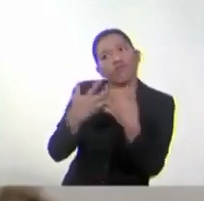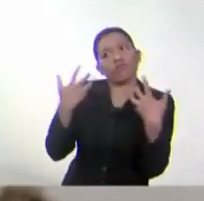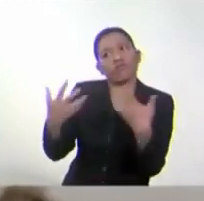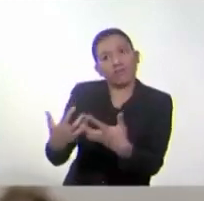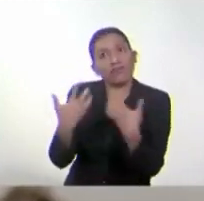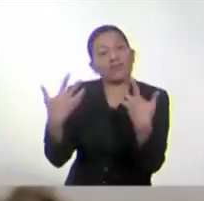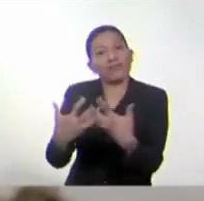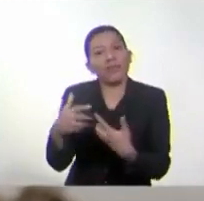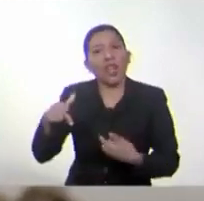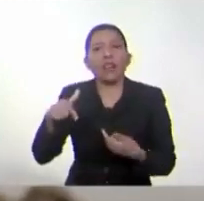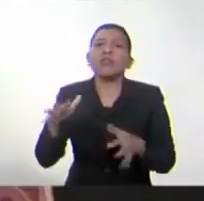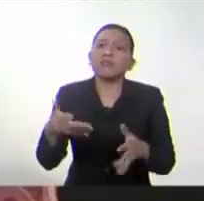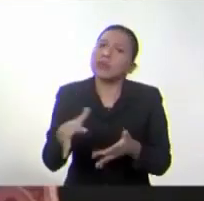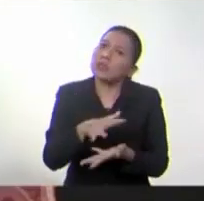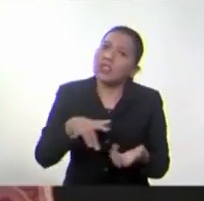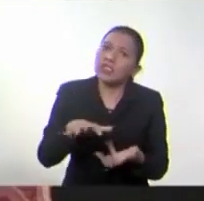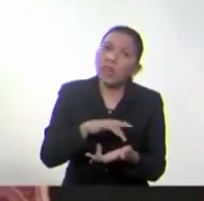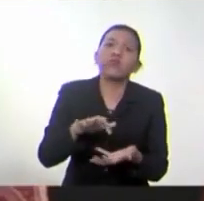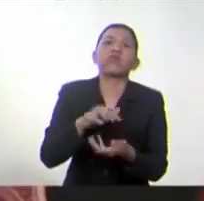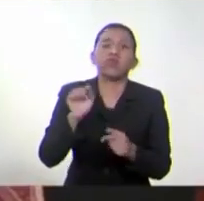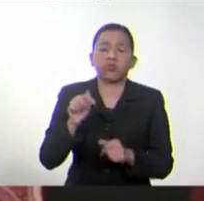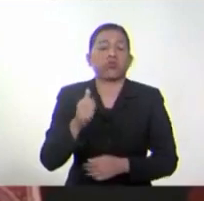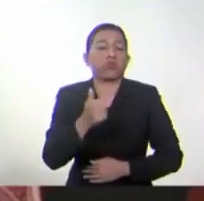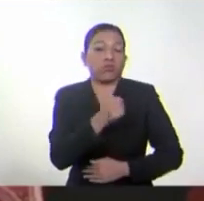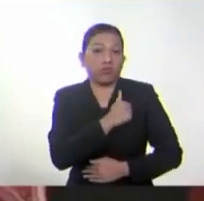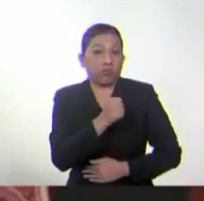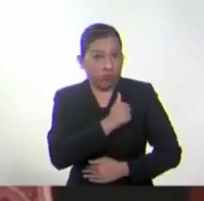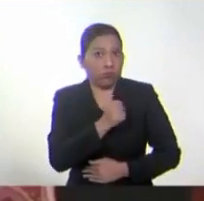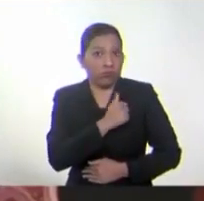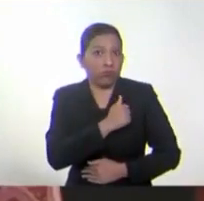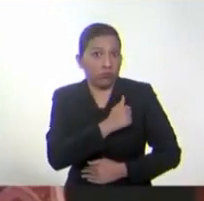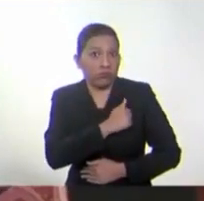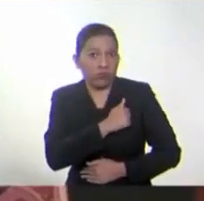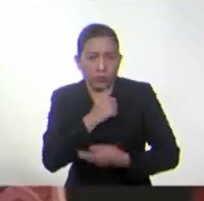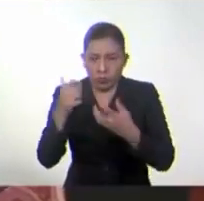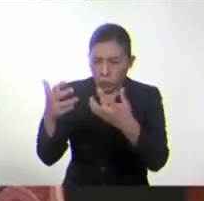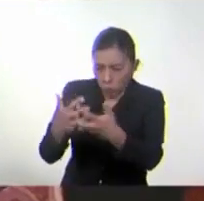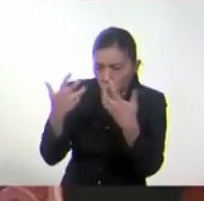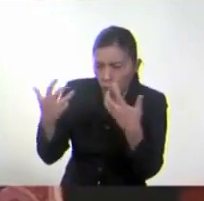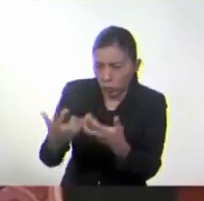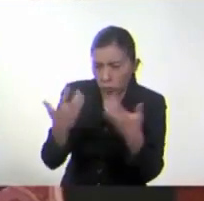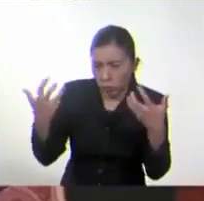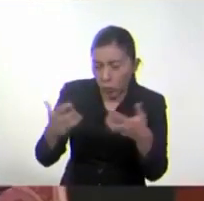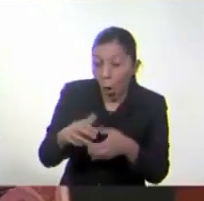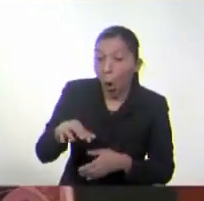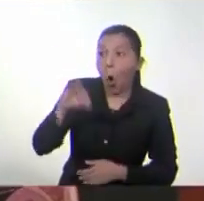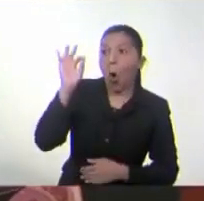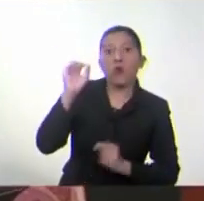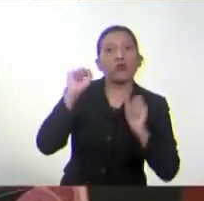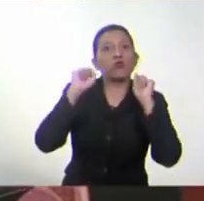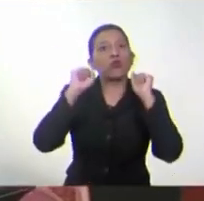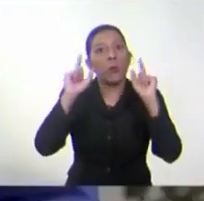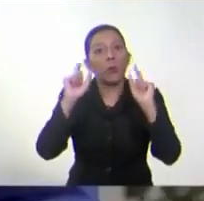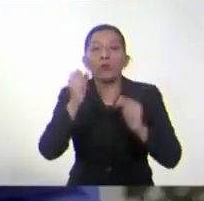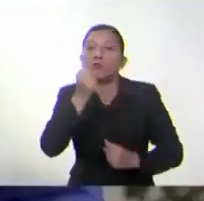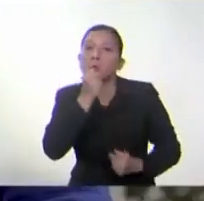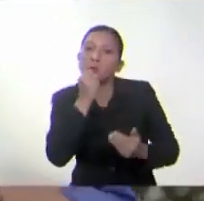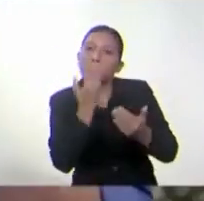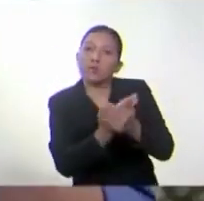La ciencia se construye de diferentes descubrimientos que se van sumando unos a